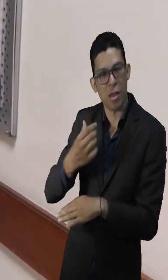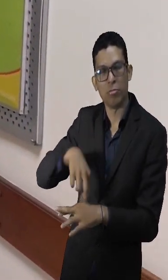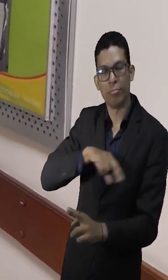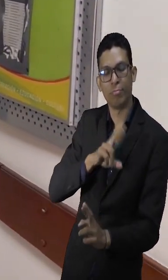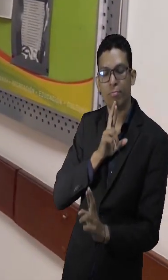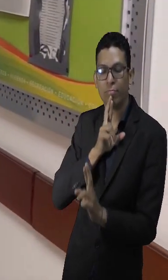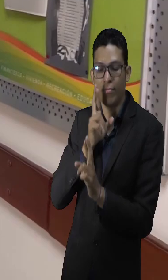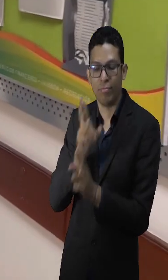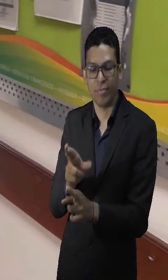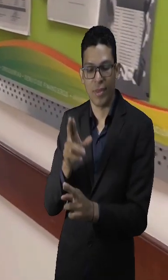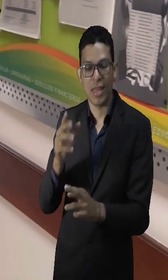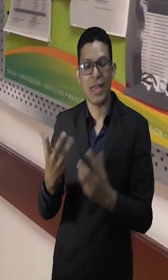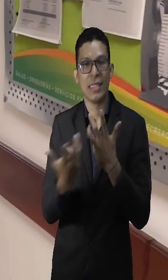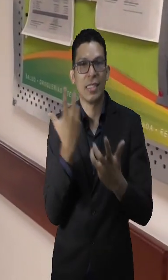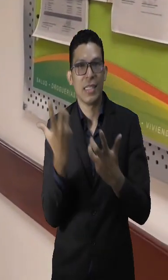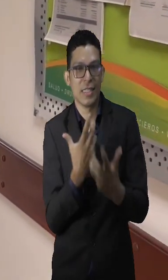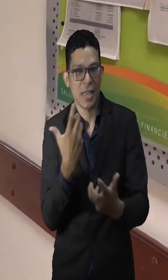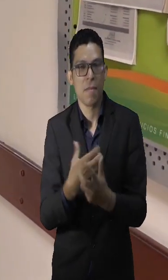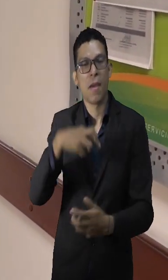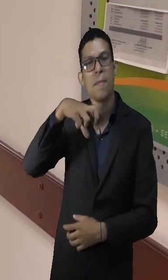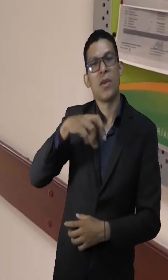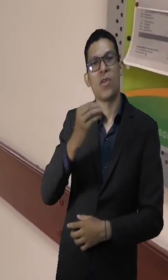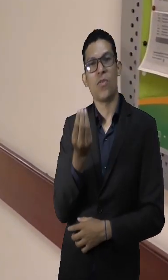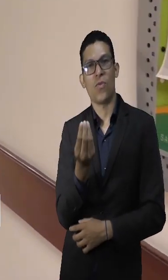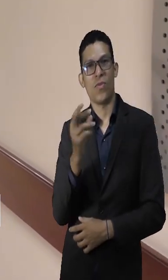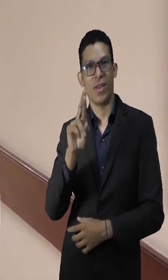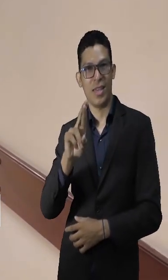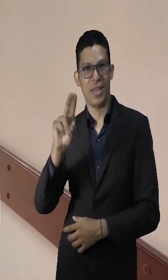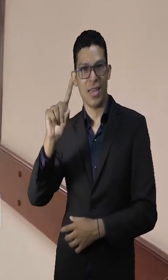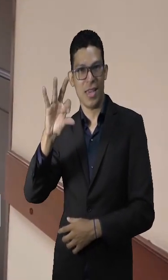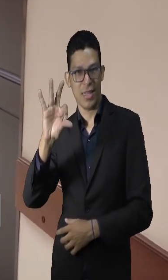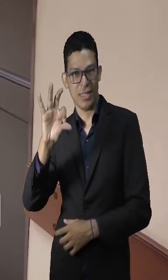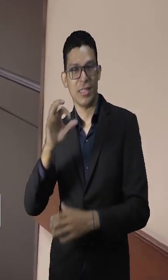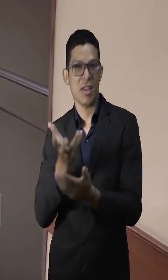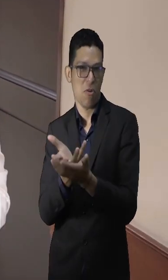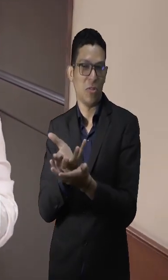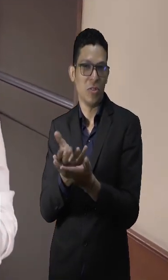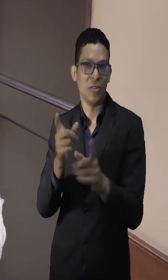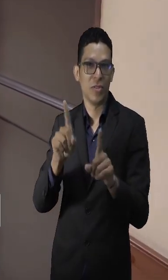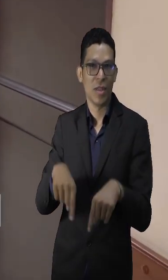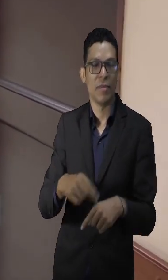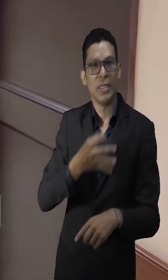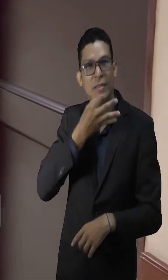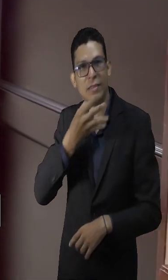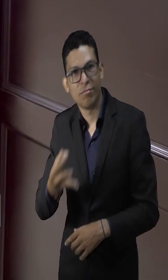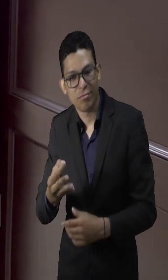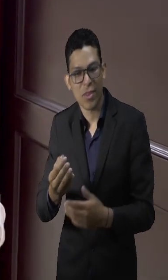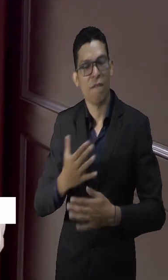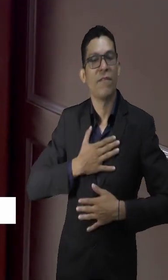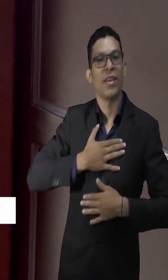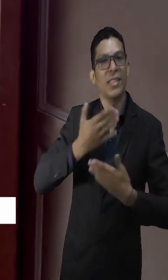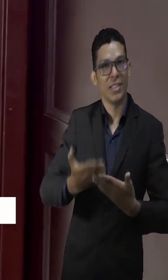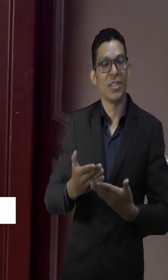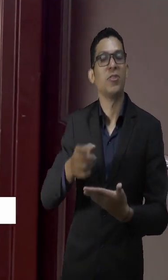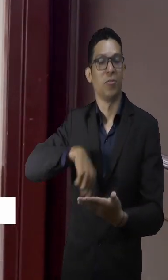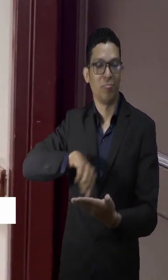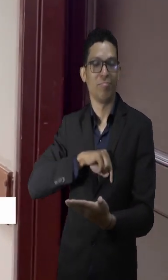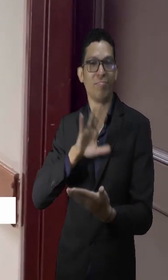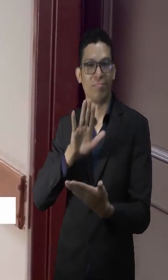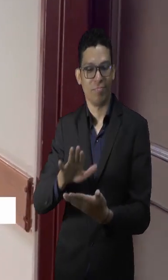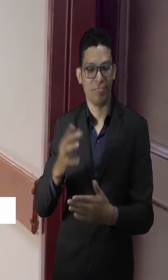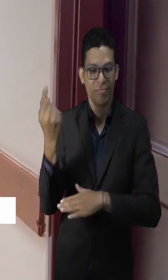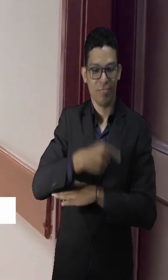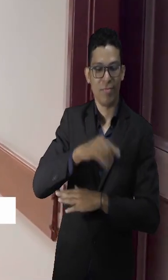través del sistema de peticiones, quejas, reclamos, sugerencias, denuncias y felicitaciones, finalizando con